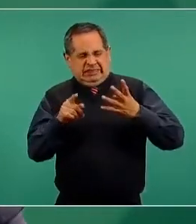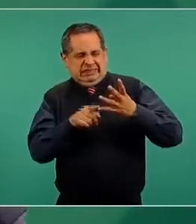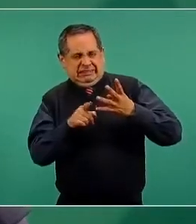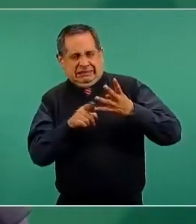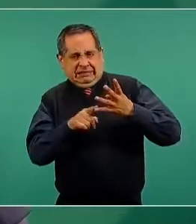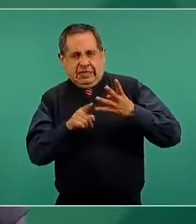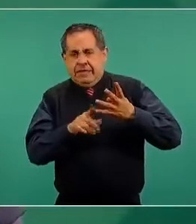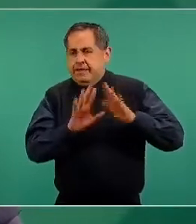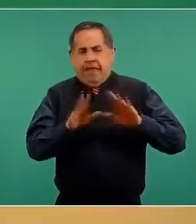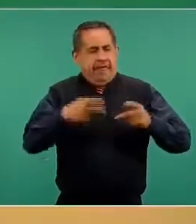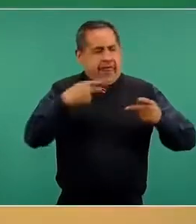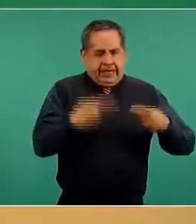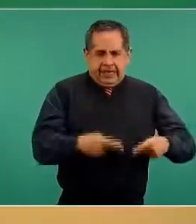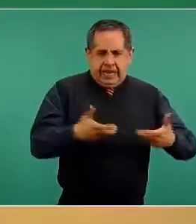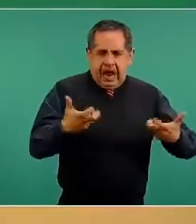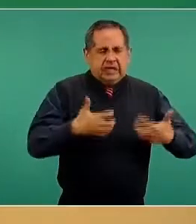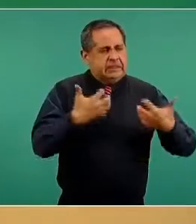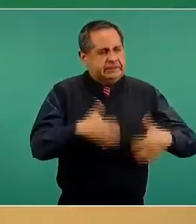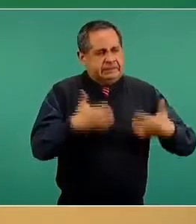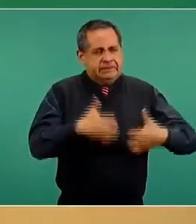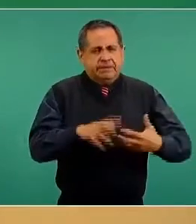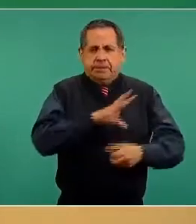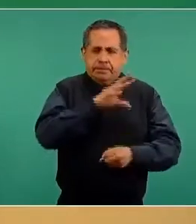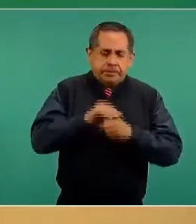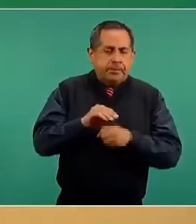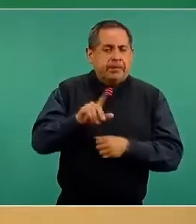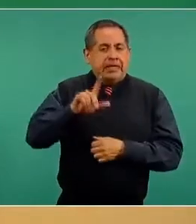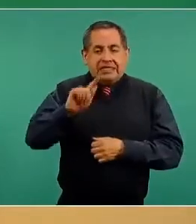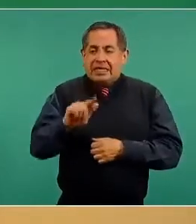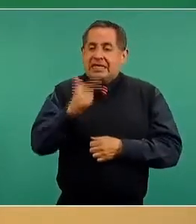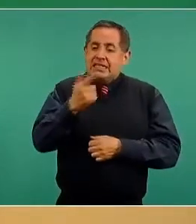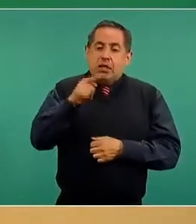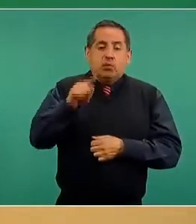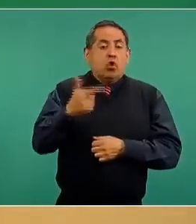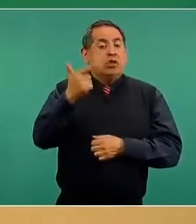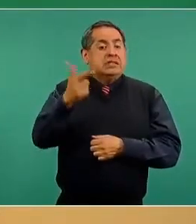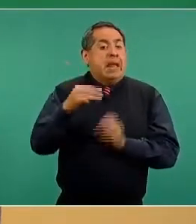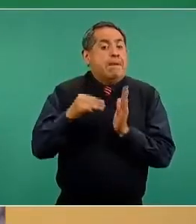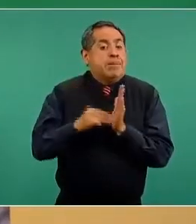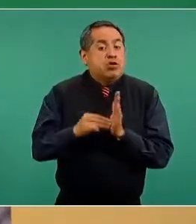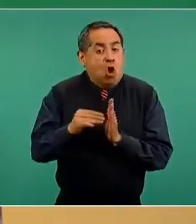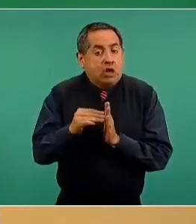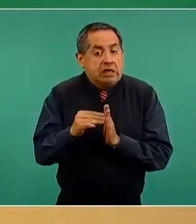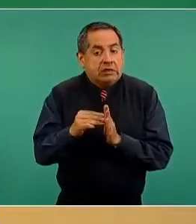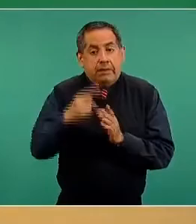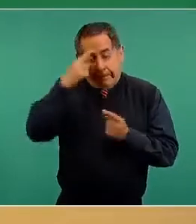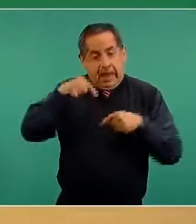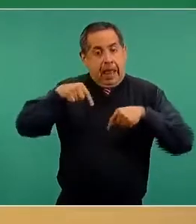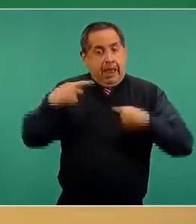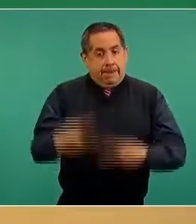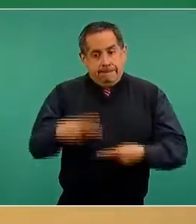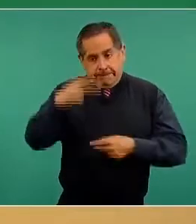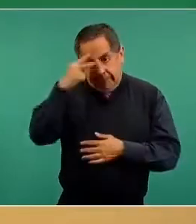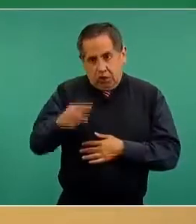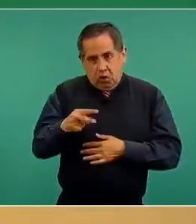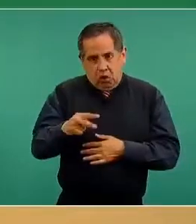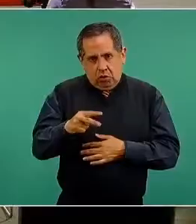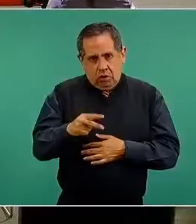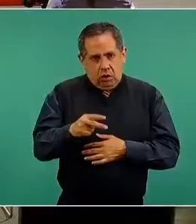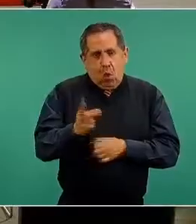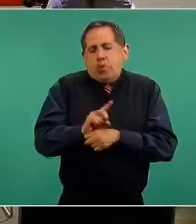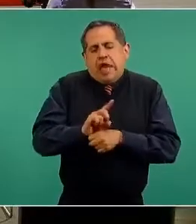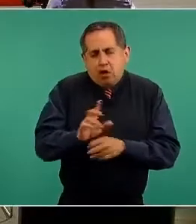de producir los 77.4 millones de dosis para México, desde luego no de un momento para